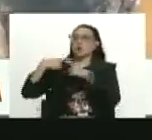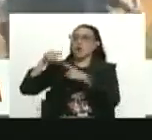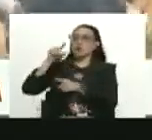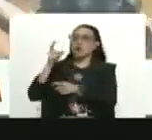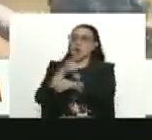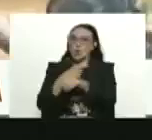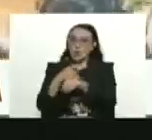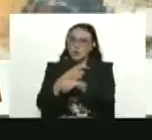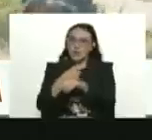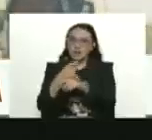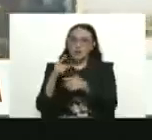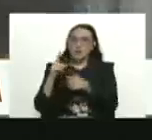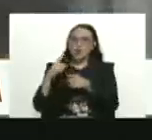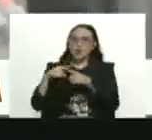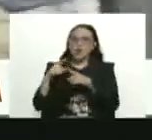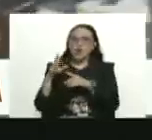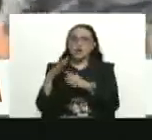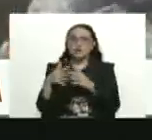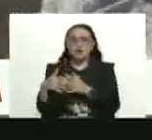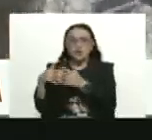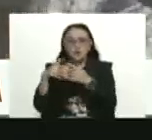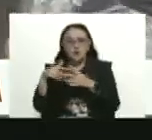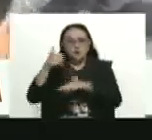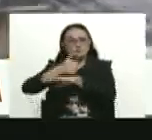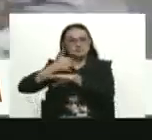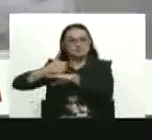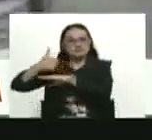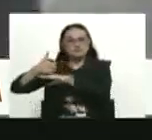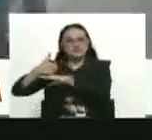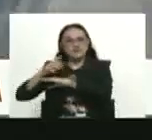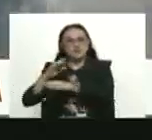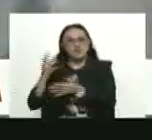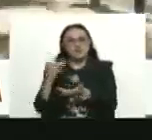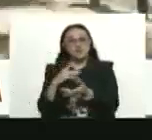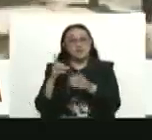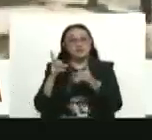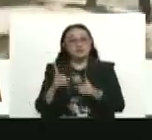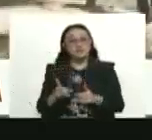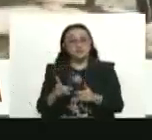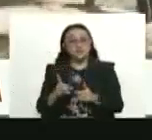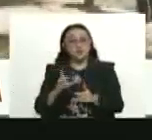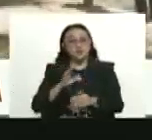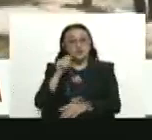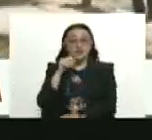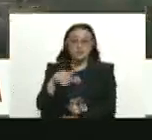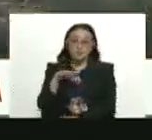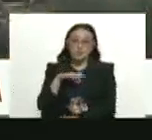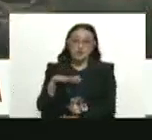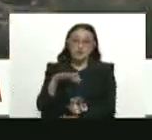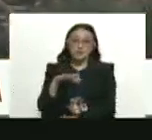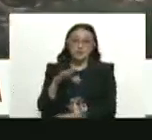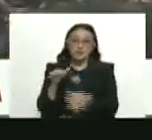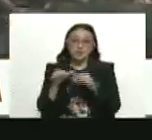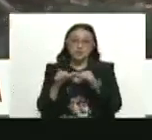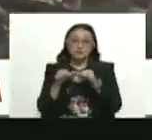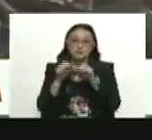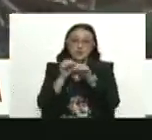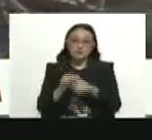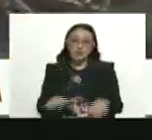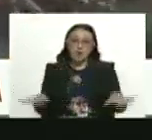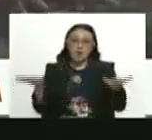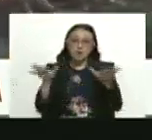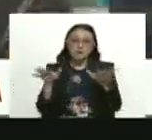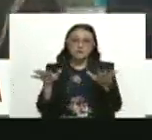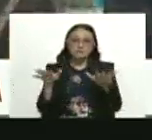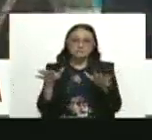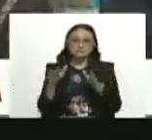o potencia extranjera, ni de autoridad alguna que no provenga de la decisión soberana del pueblo, y continuará desplegada a lo largo